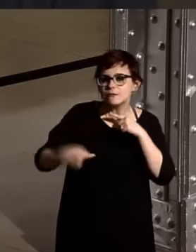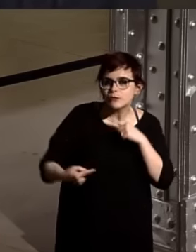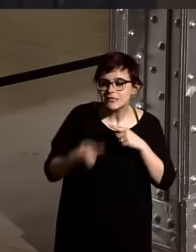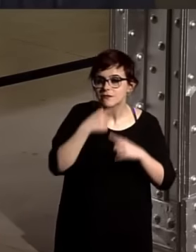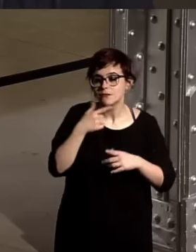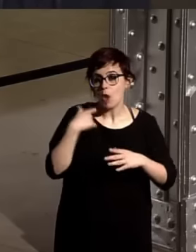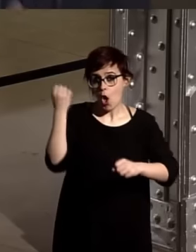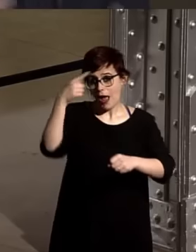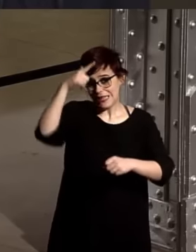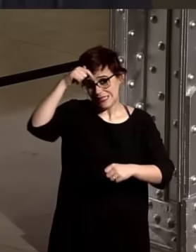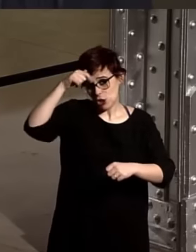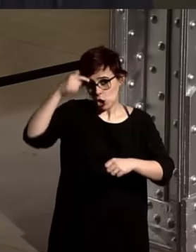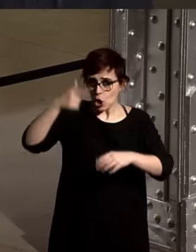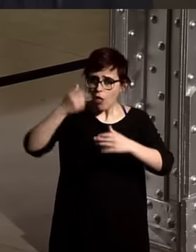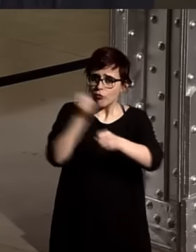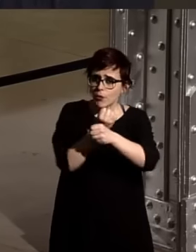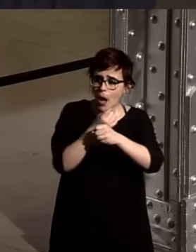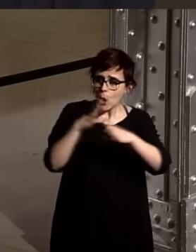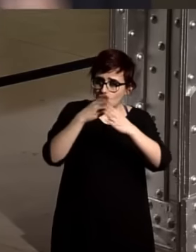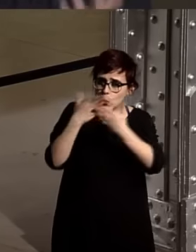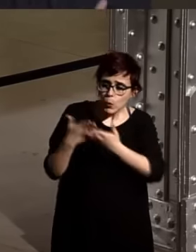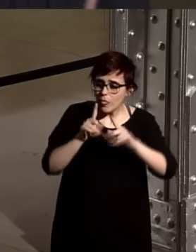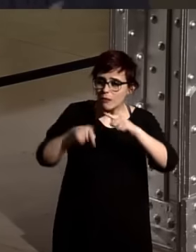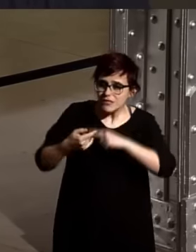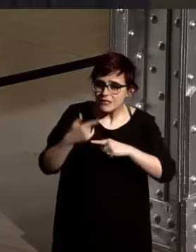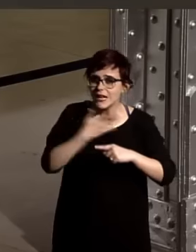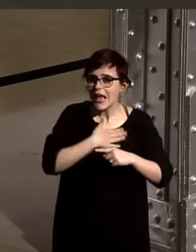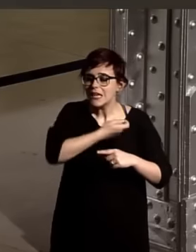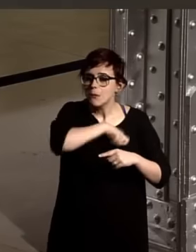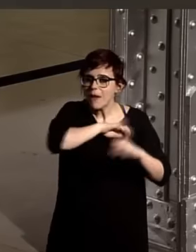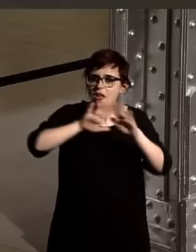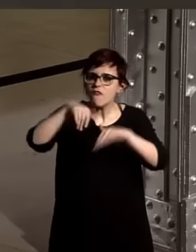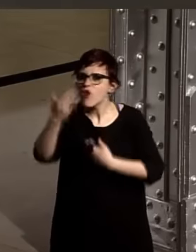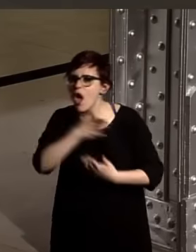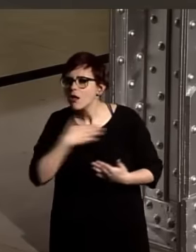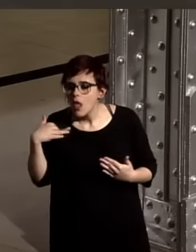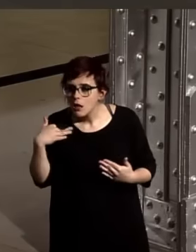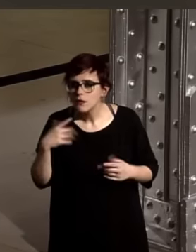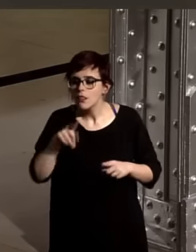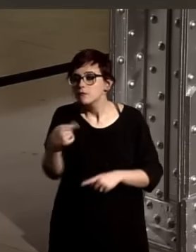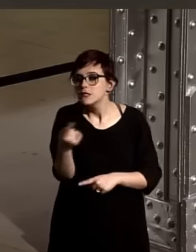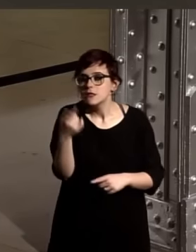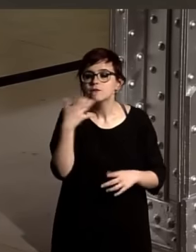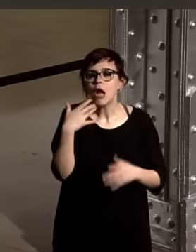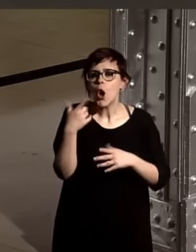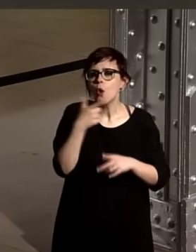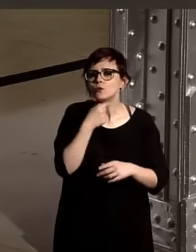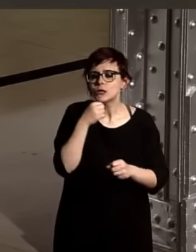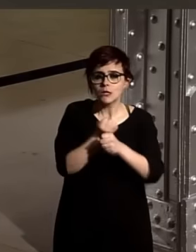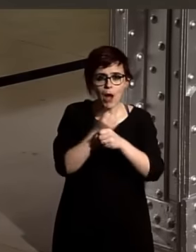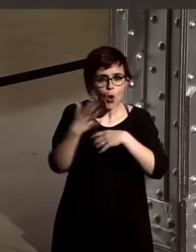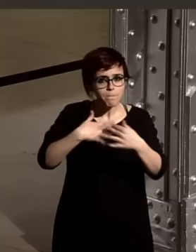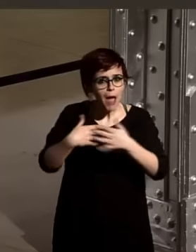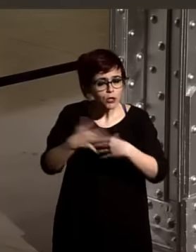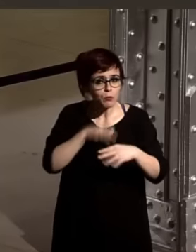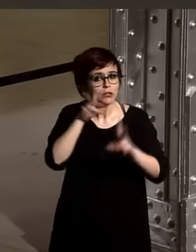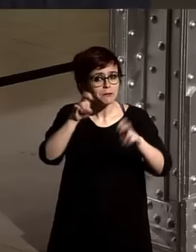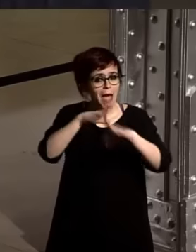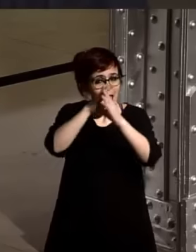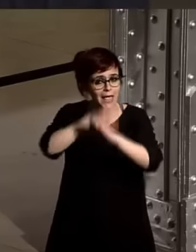doctoral te quieres ir fuera de España yo dije sí Por supuesto me quiero ir fuera de España y después me dijo Te gusta trabajar con las manos porque esto es la investigación es un